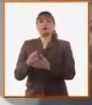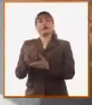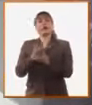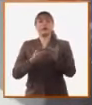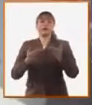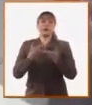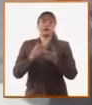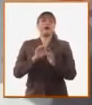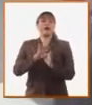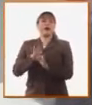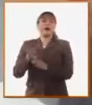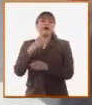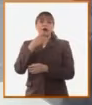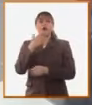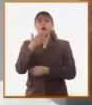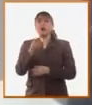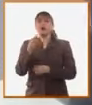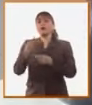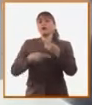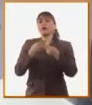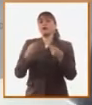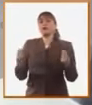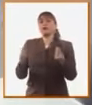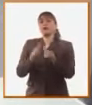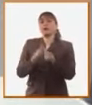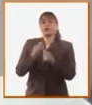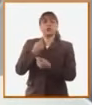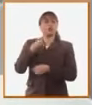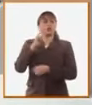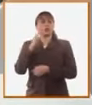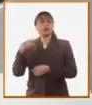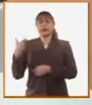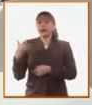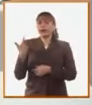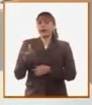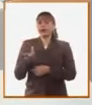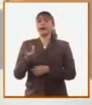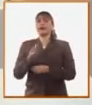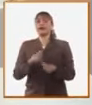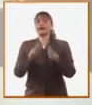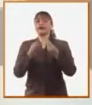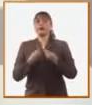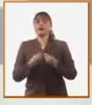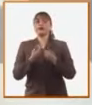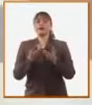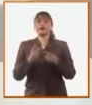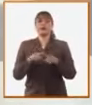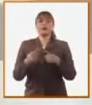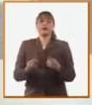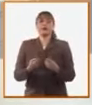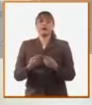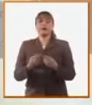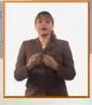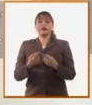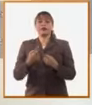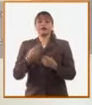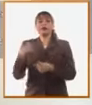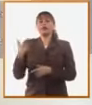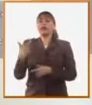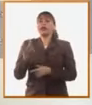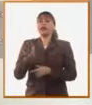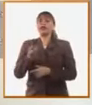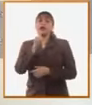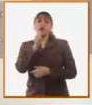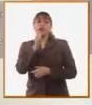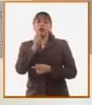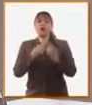¿no? Que se hiciera de conjunto. O sea, se hizo oyendo sus inquietudes, recibiendo sus inquietudes